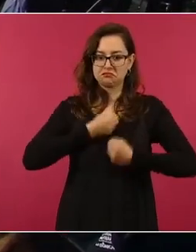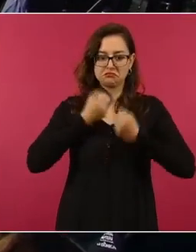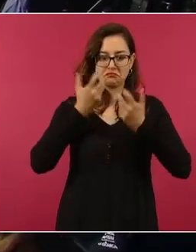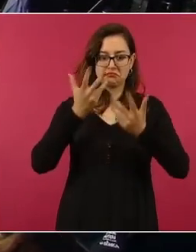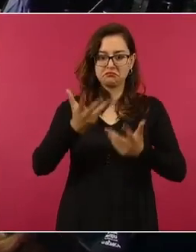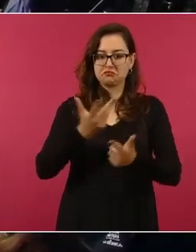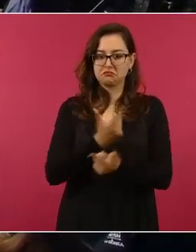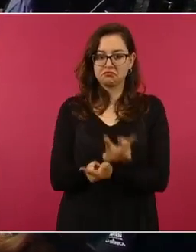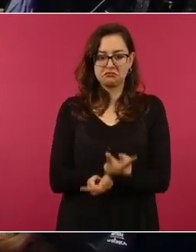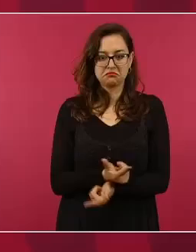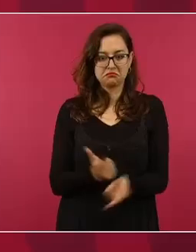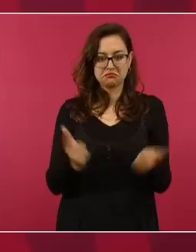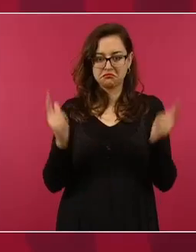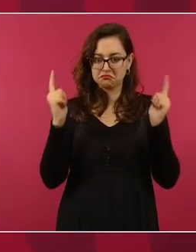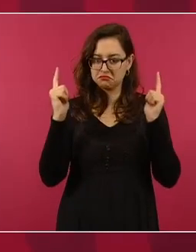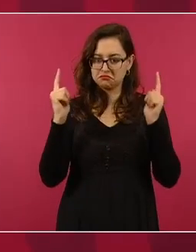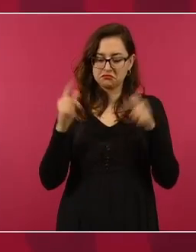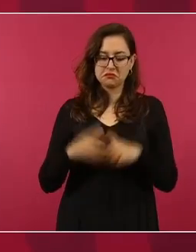y libre